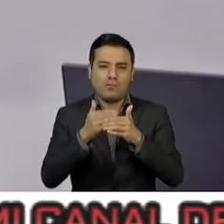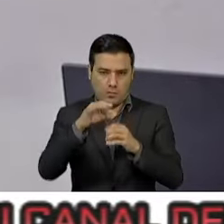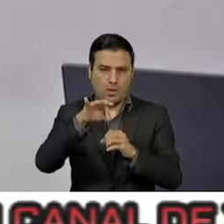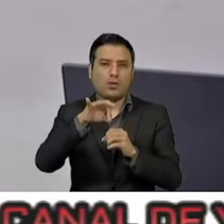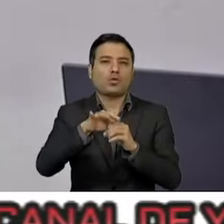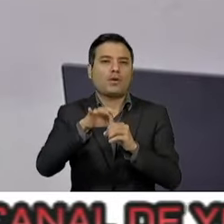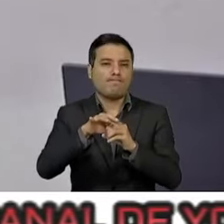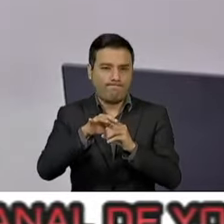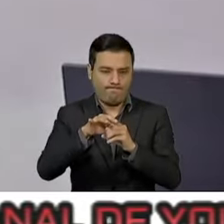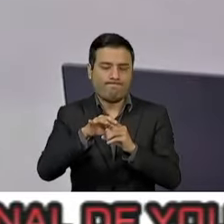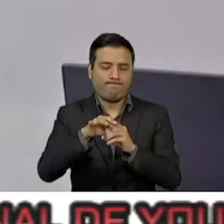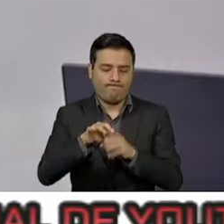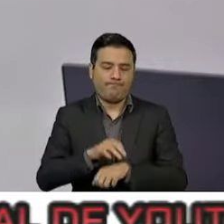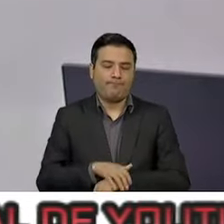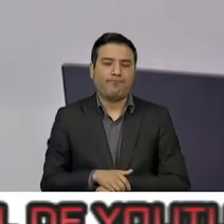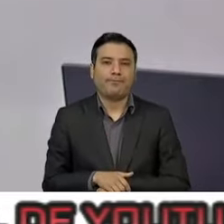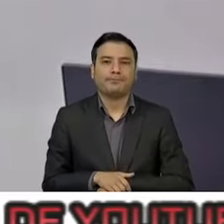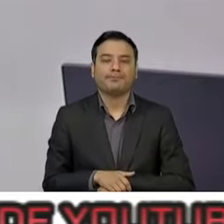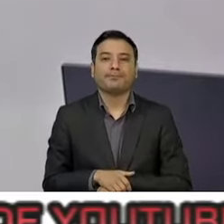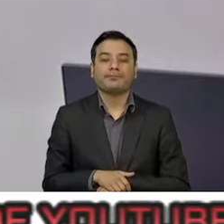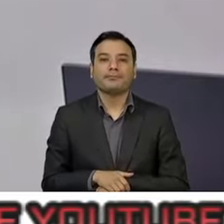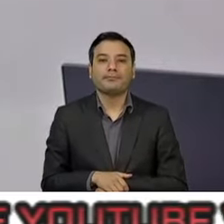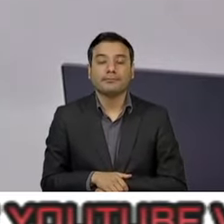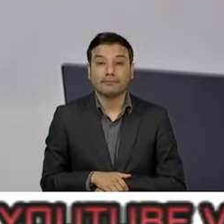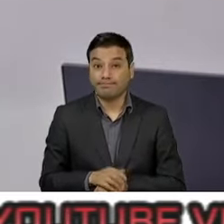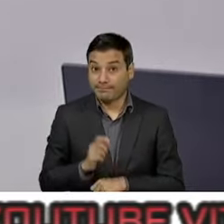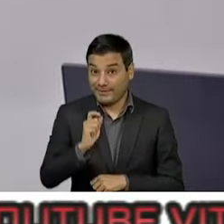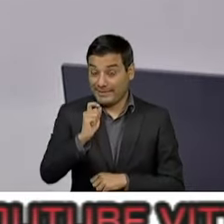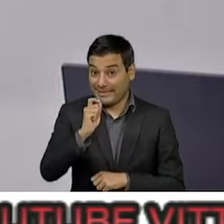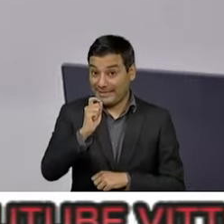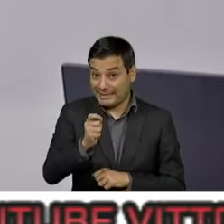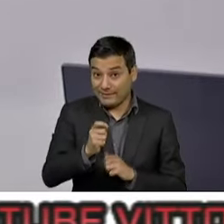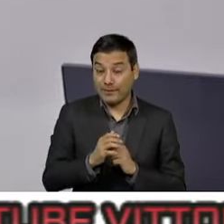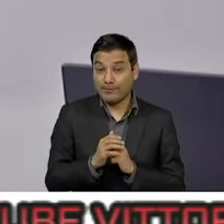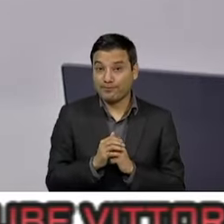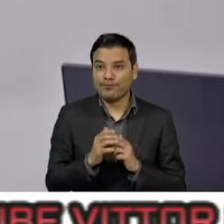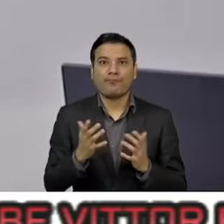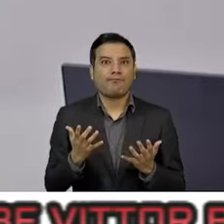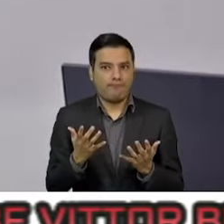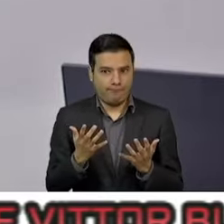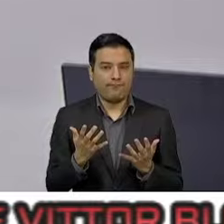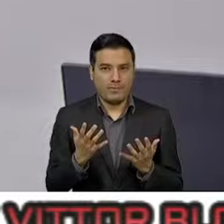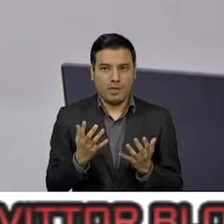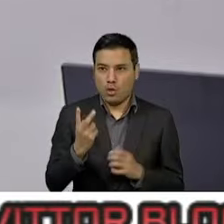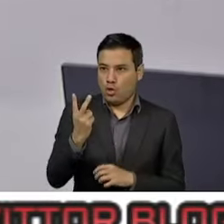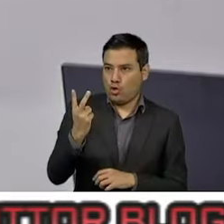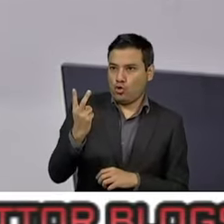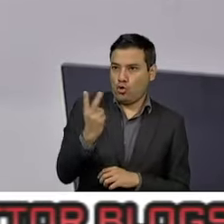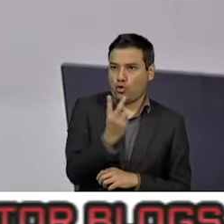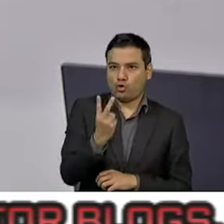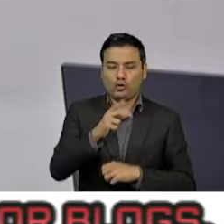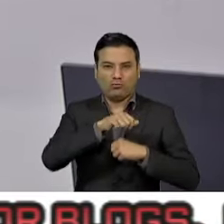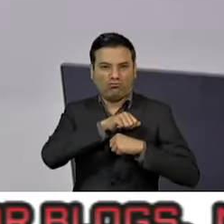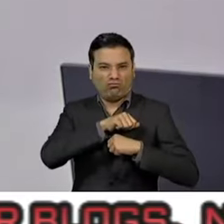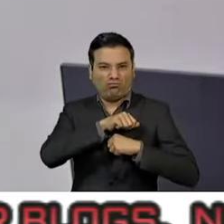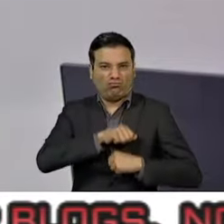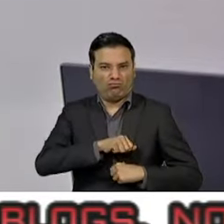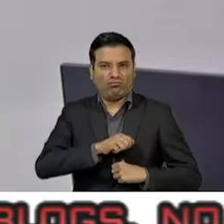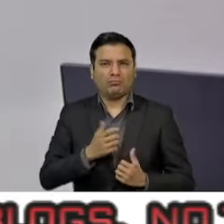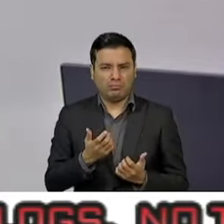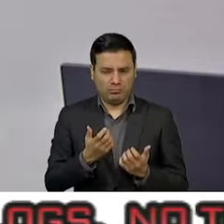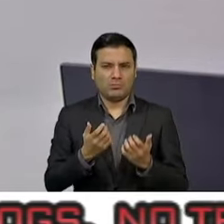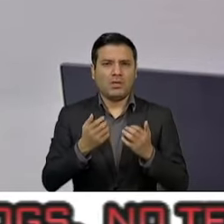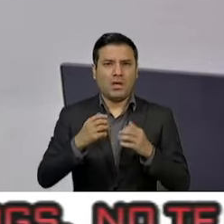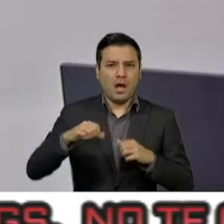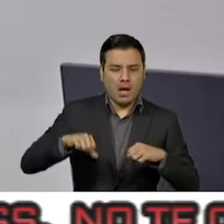proceso electoral actual. Esto demuestra que, aunque ambos órganos colegiados de dirección y ejecutivo han superado la aprobación de